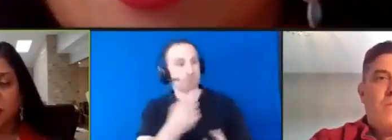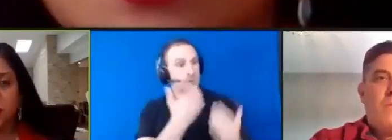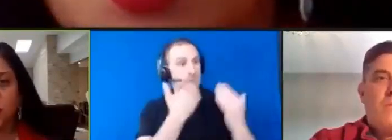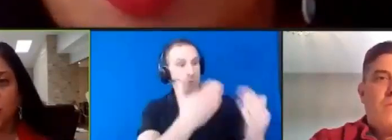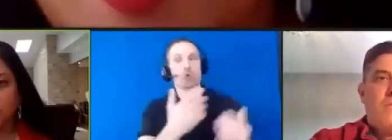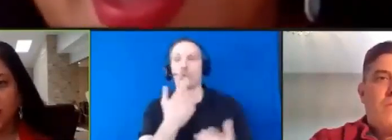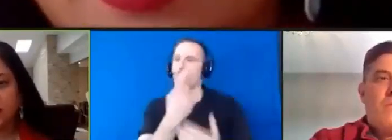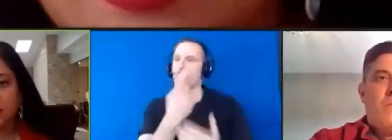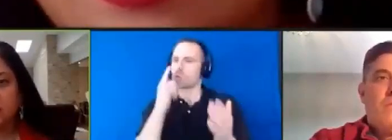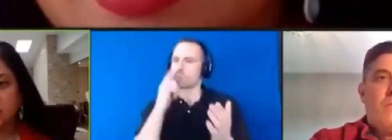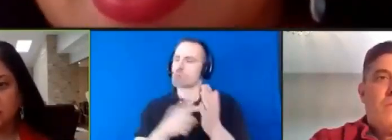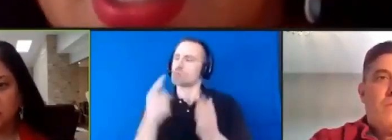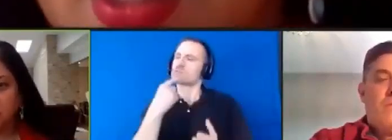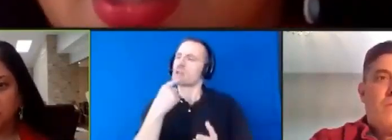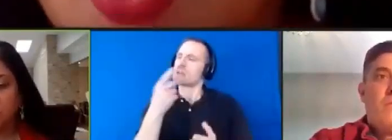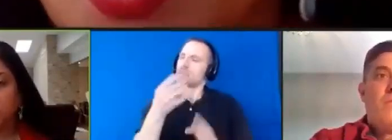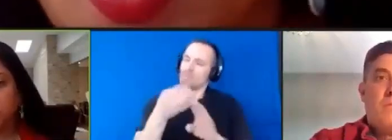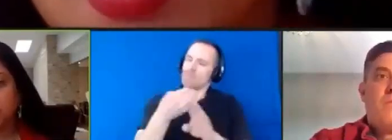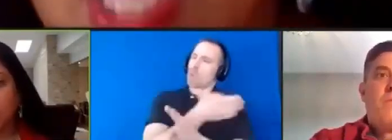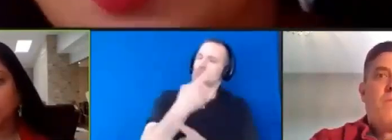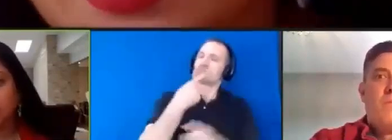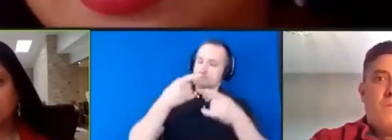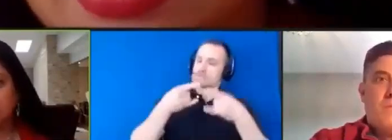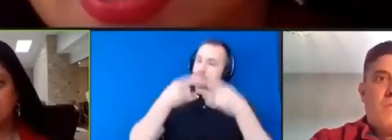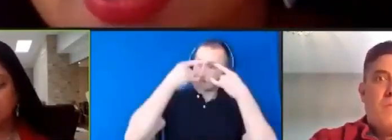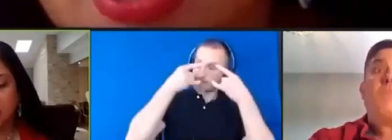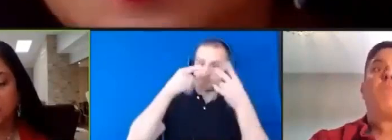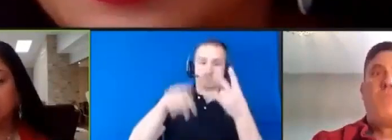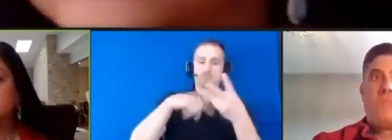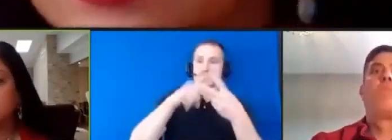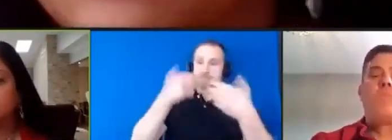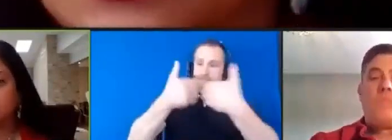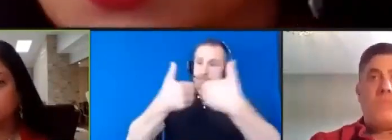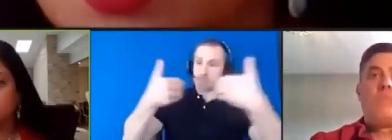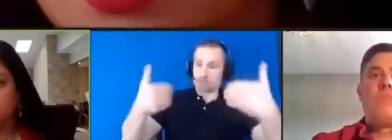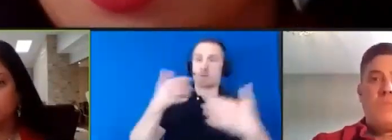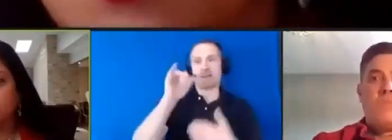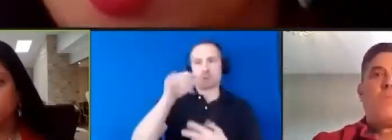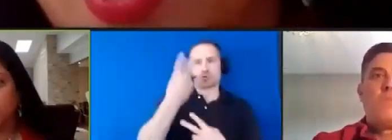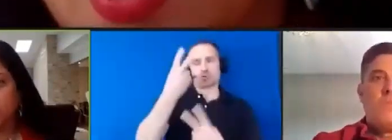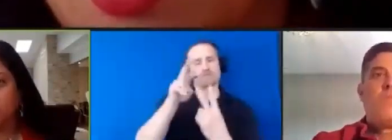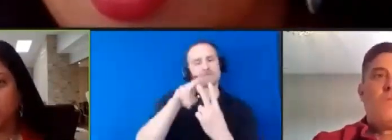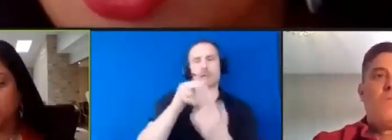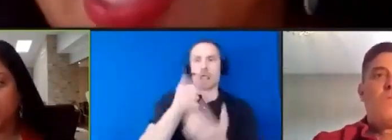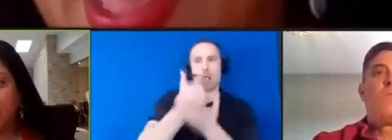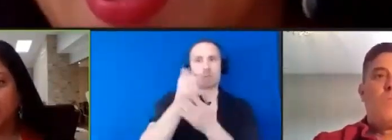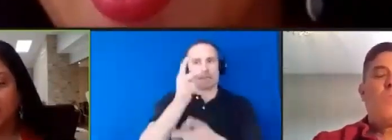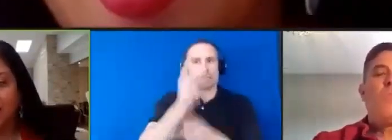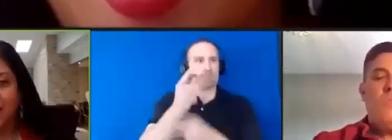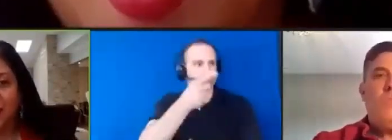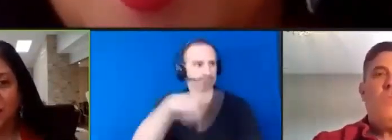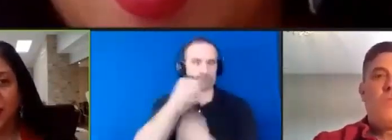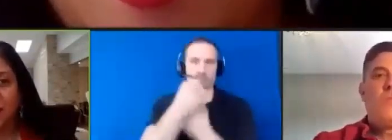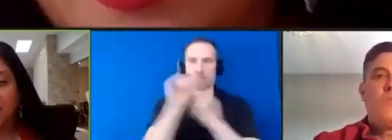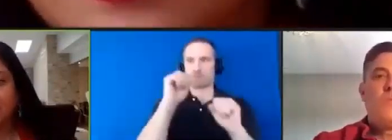el brazo y hacerte de la decisión que yo quiera que hagas sino que debes de hacer la decisión que está bien para tus hijos y para ti